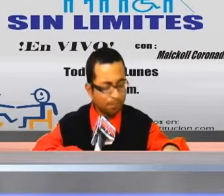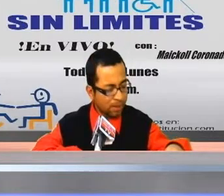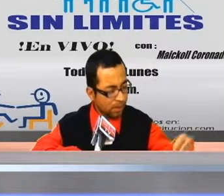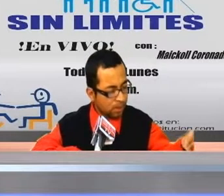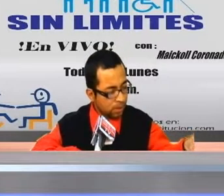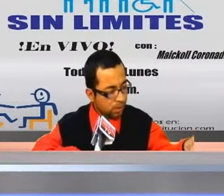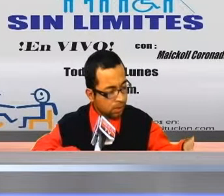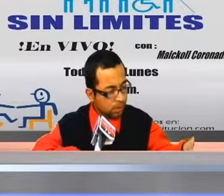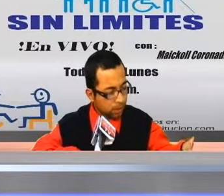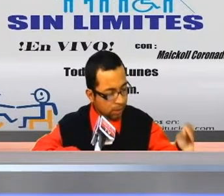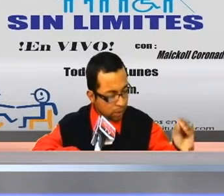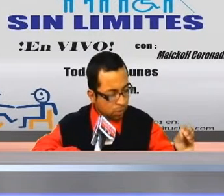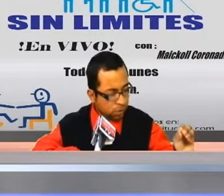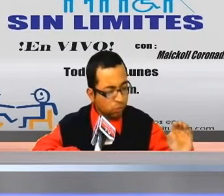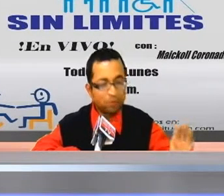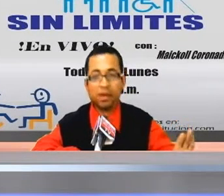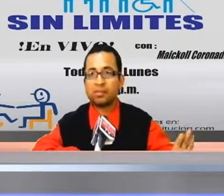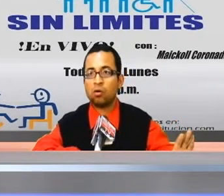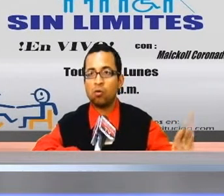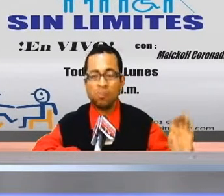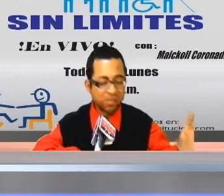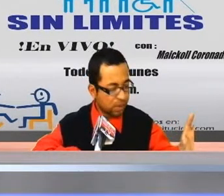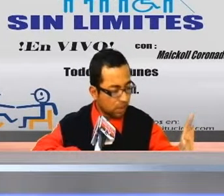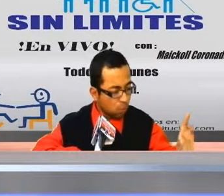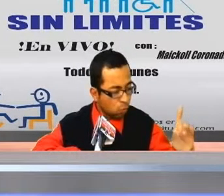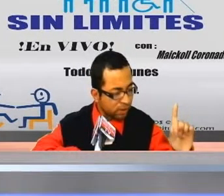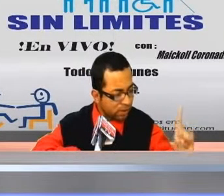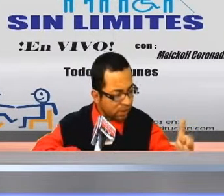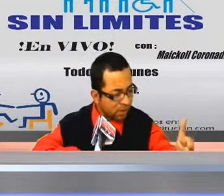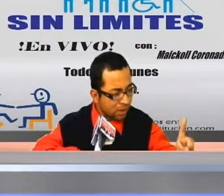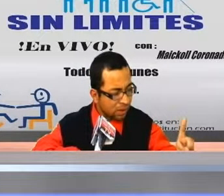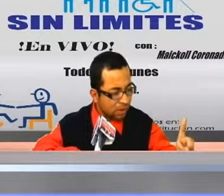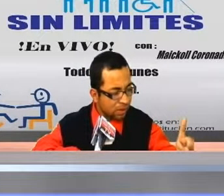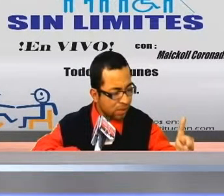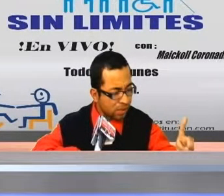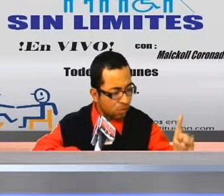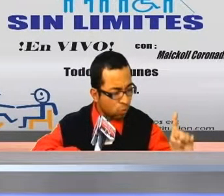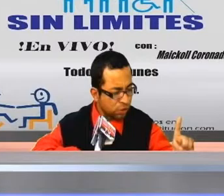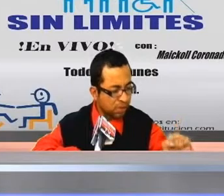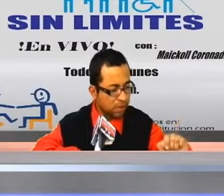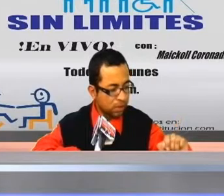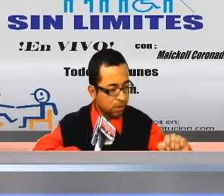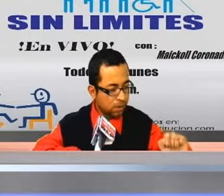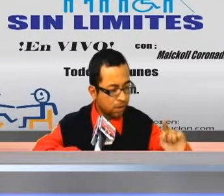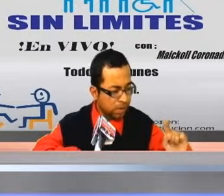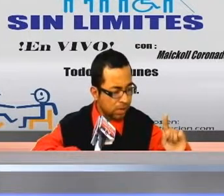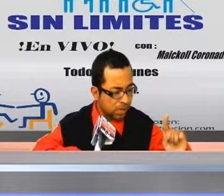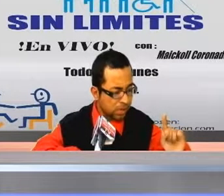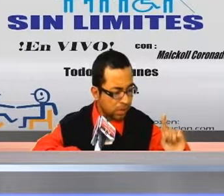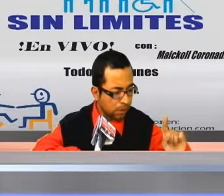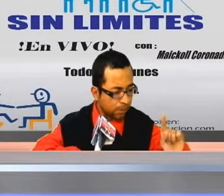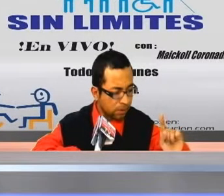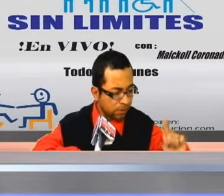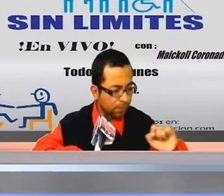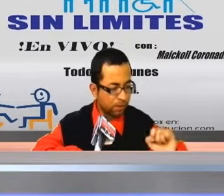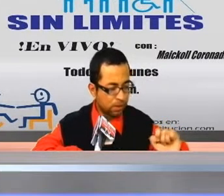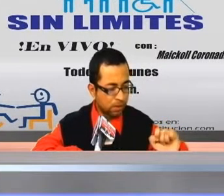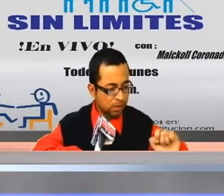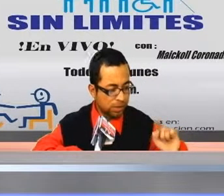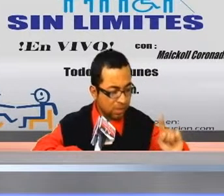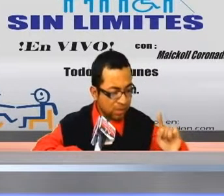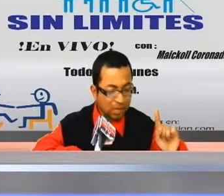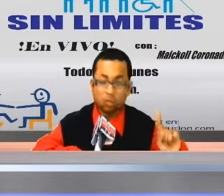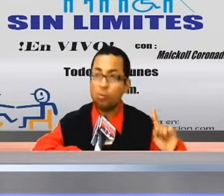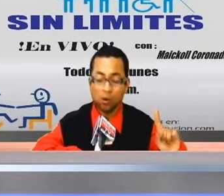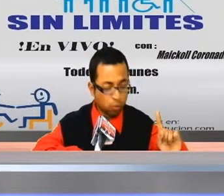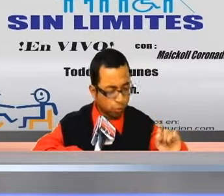concluir ese tema, que quiero decir una frase, un mensaje. Cualquier vida es única e irrepetible